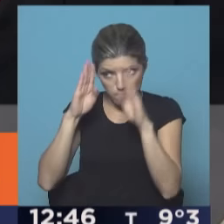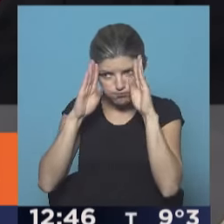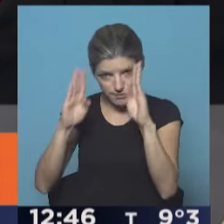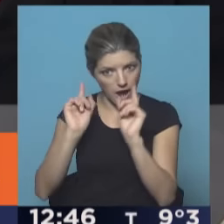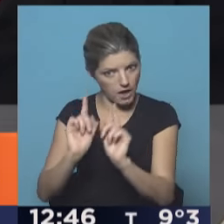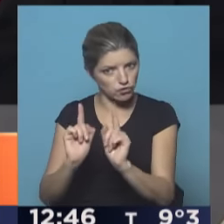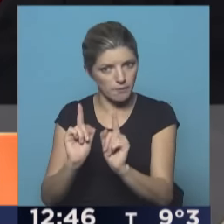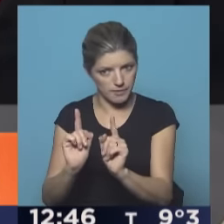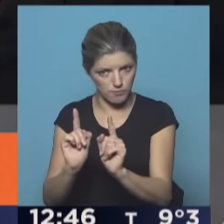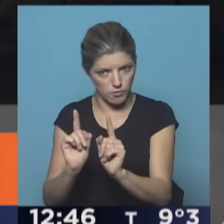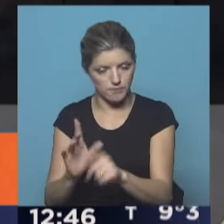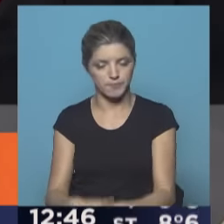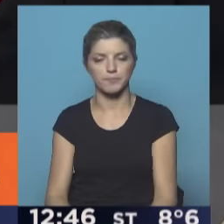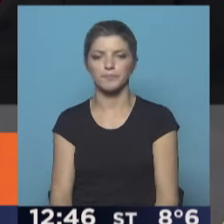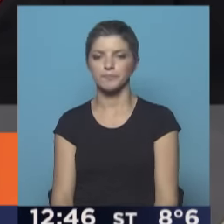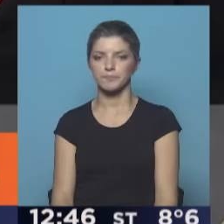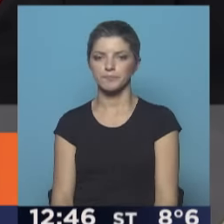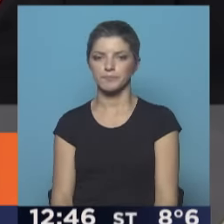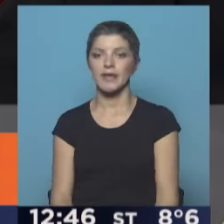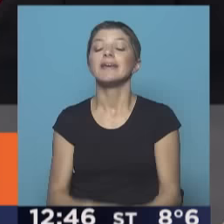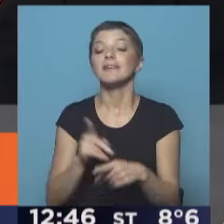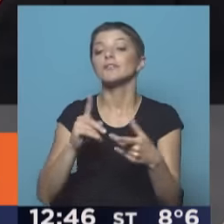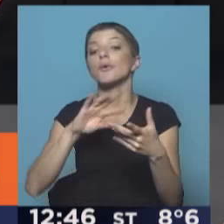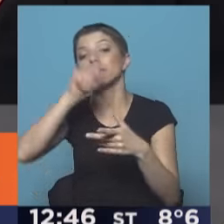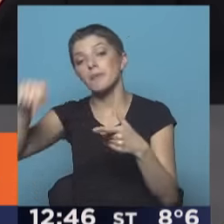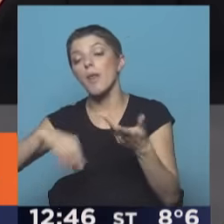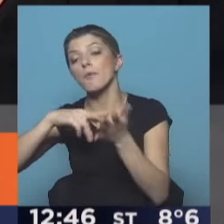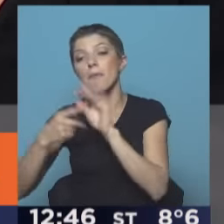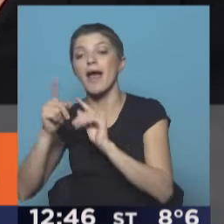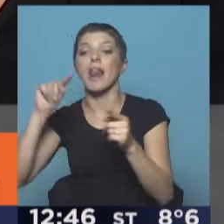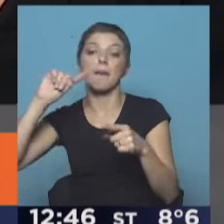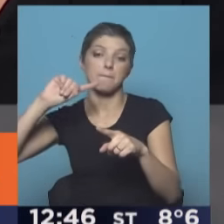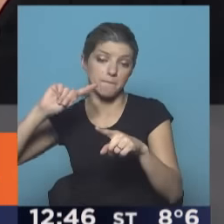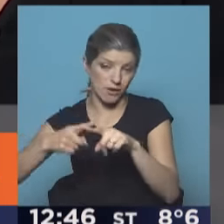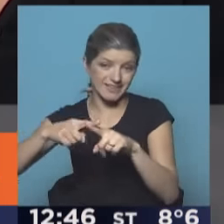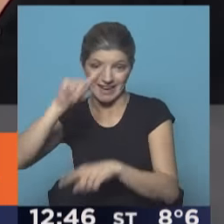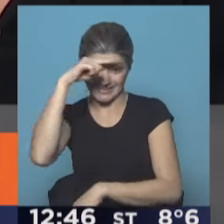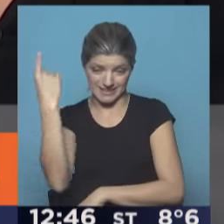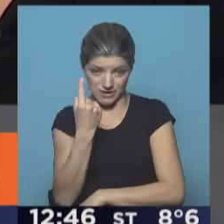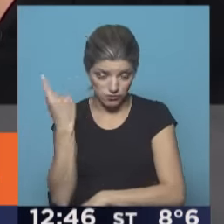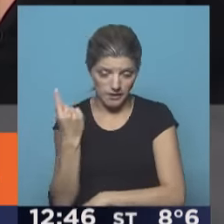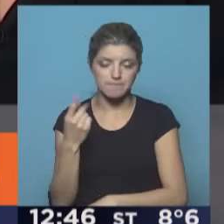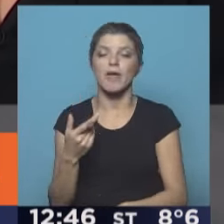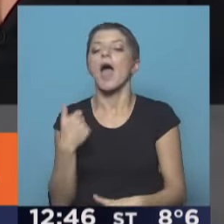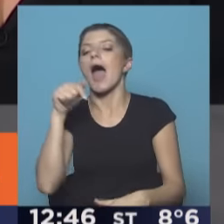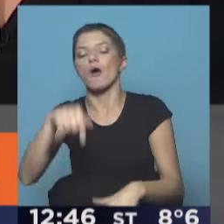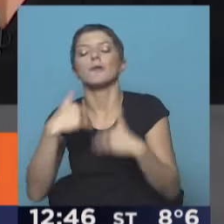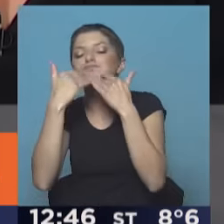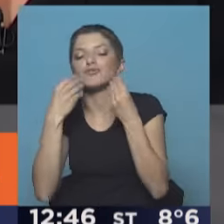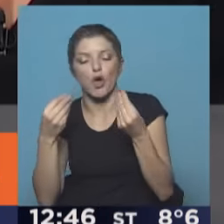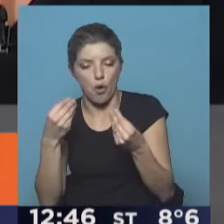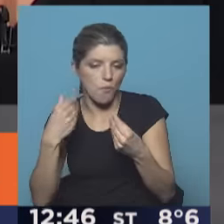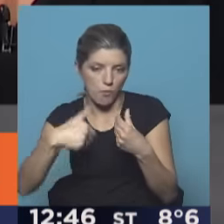afectar su política exterior de alguna forma es muy temprano para decir cómo Esto va a ser pero si